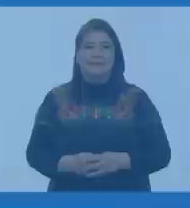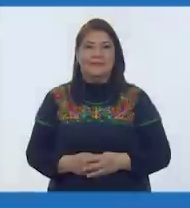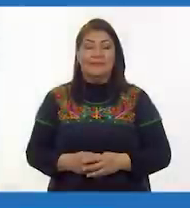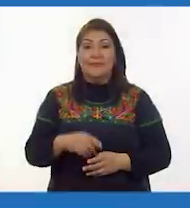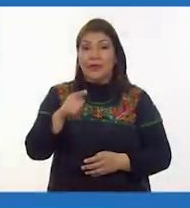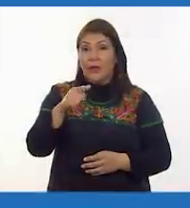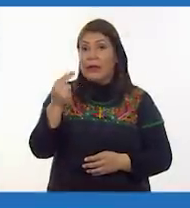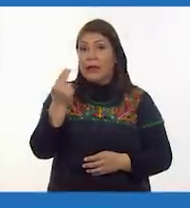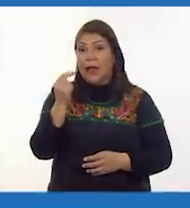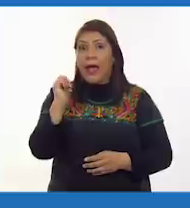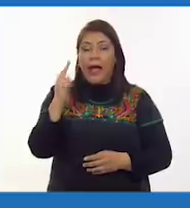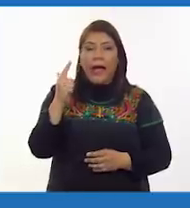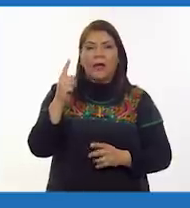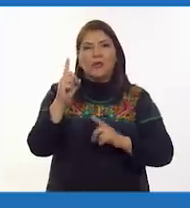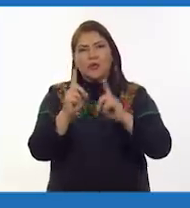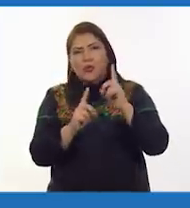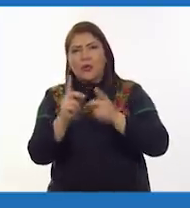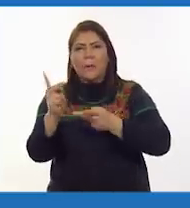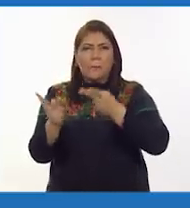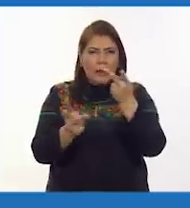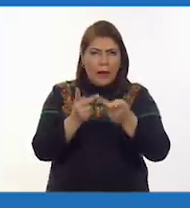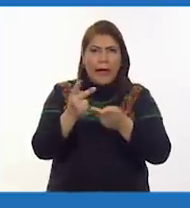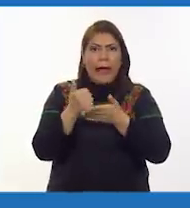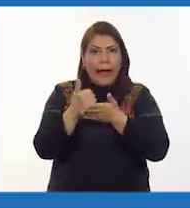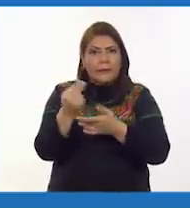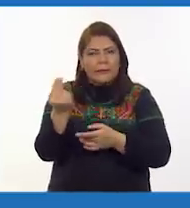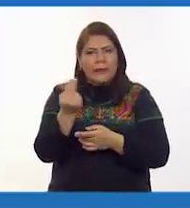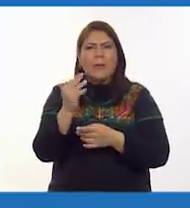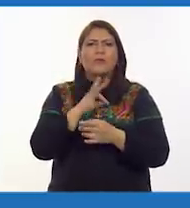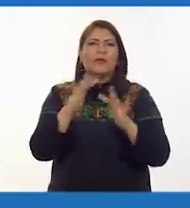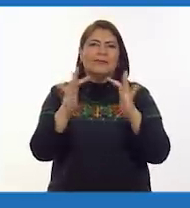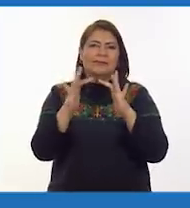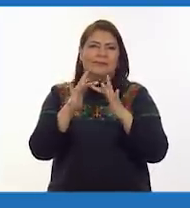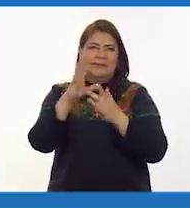Si necesitas ayuda para resolver tus dudas, contáctanos.